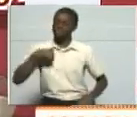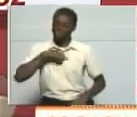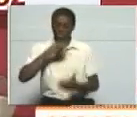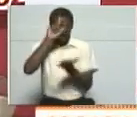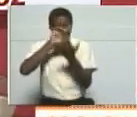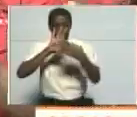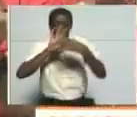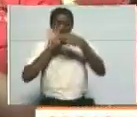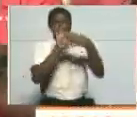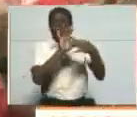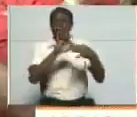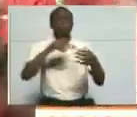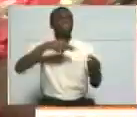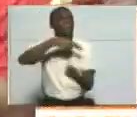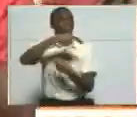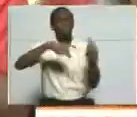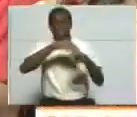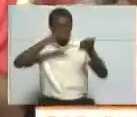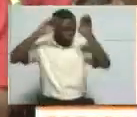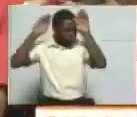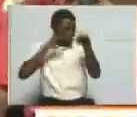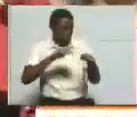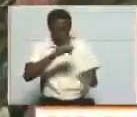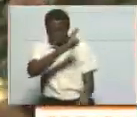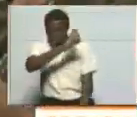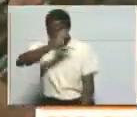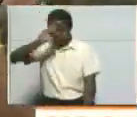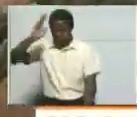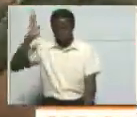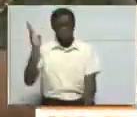revolucionaria, lealtad absoluta, absoluta.